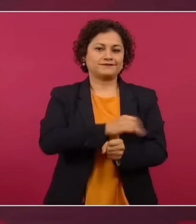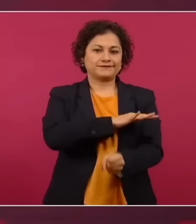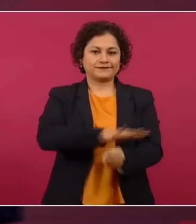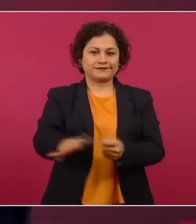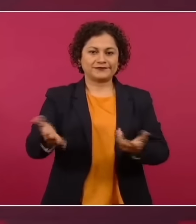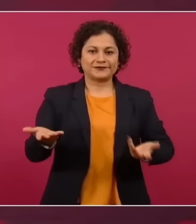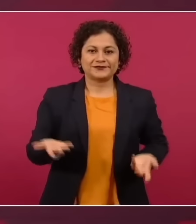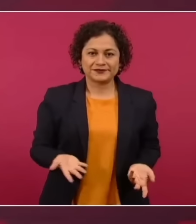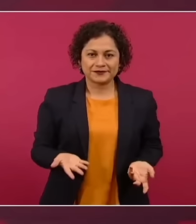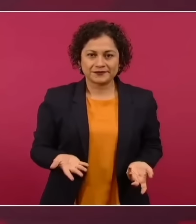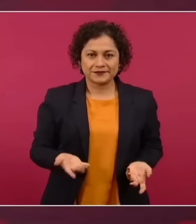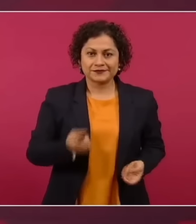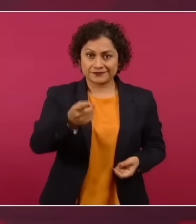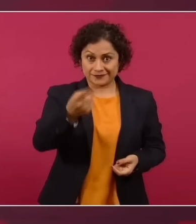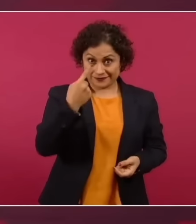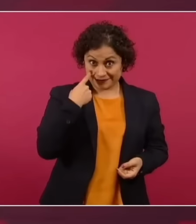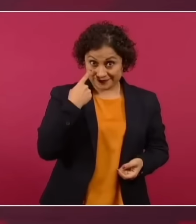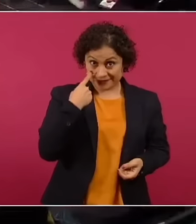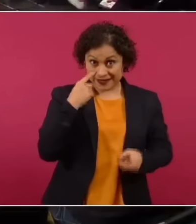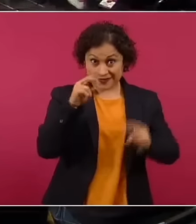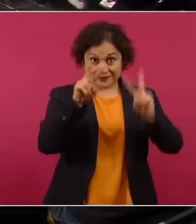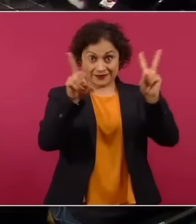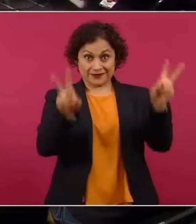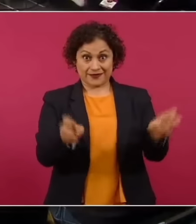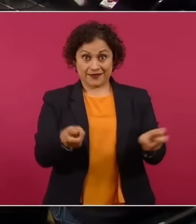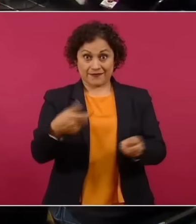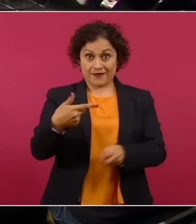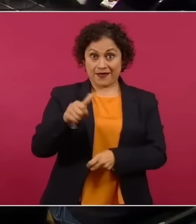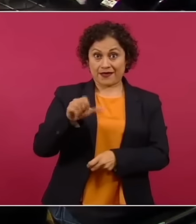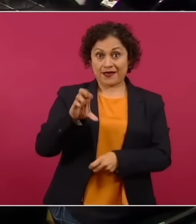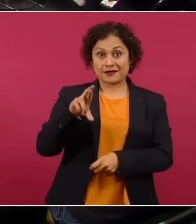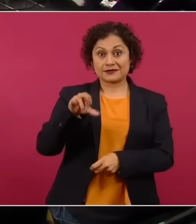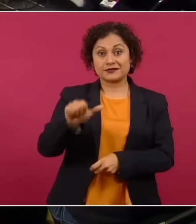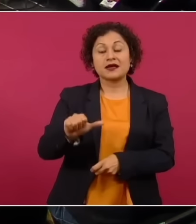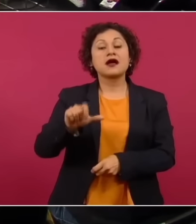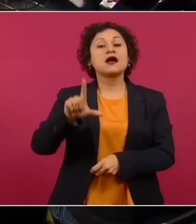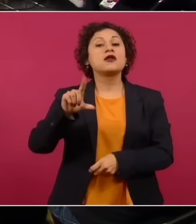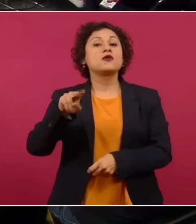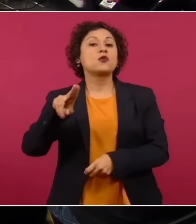Miren cómo estaba lo de García Luna, ¿no? Todo tapado.